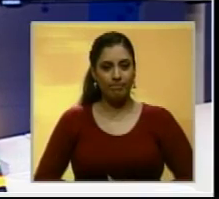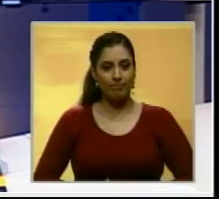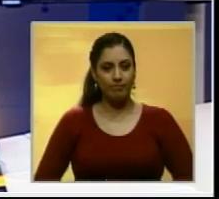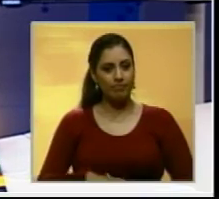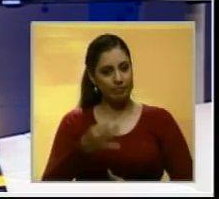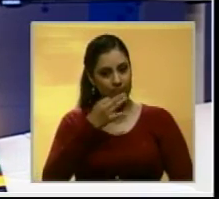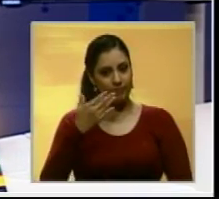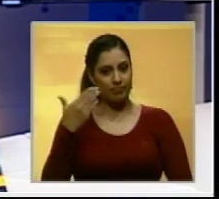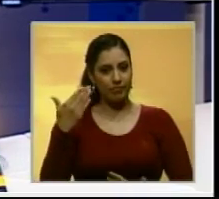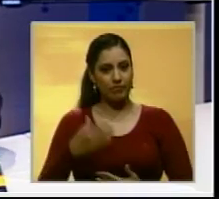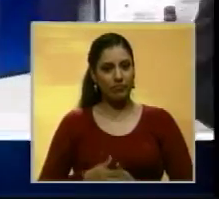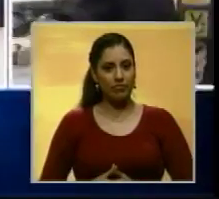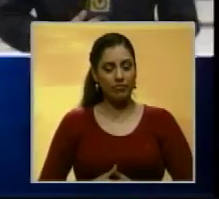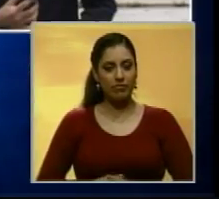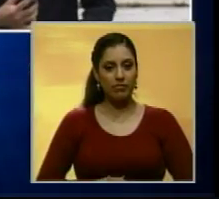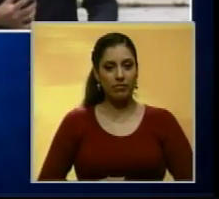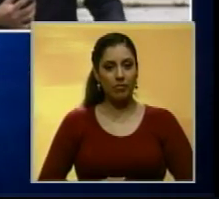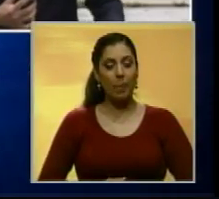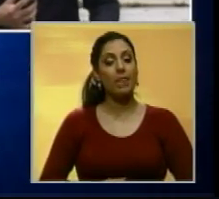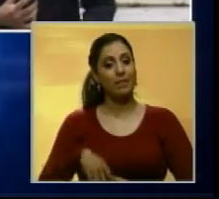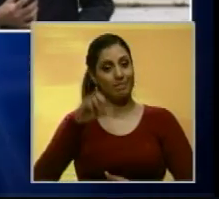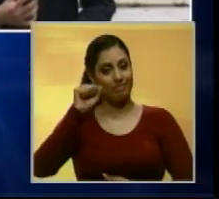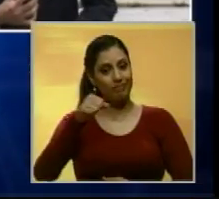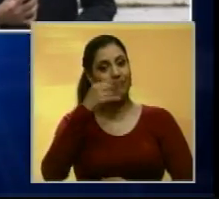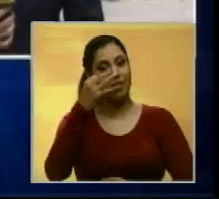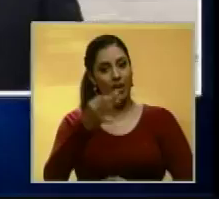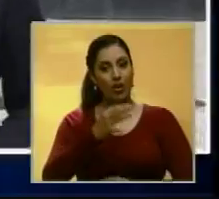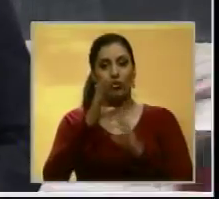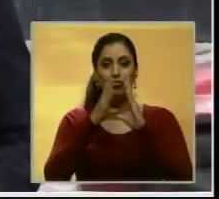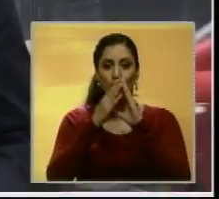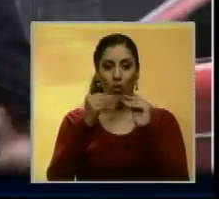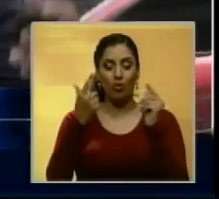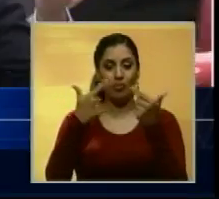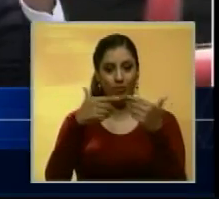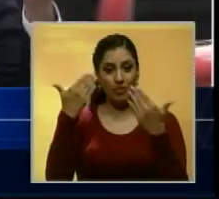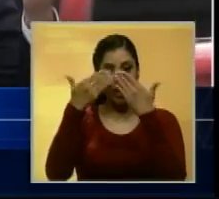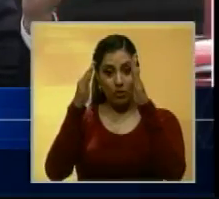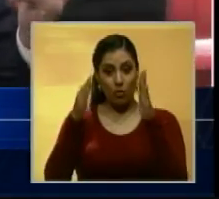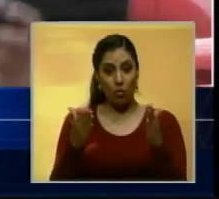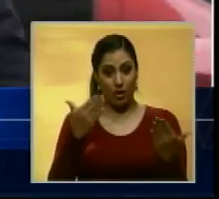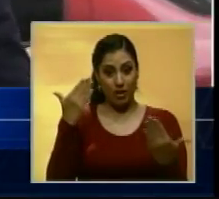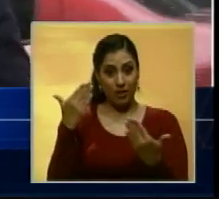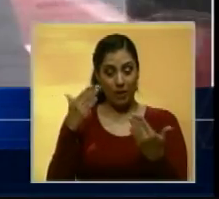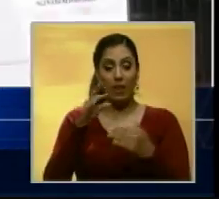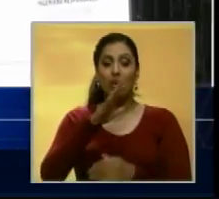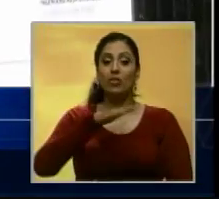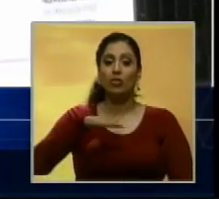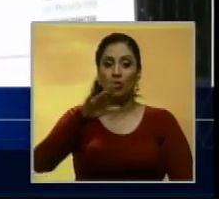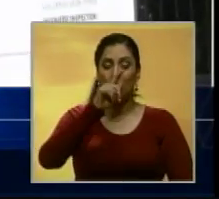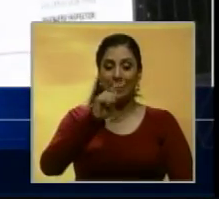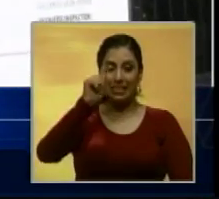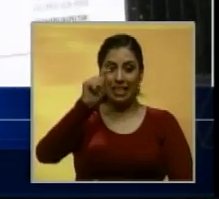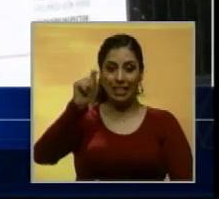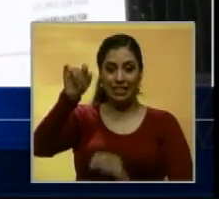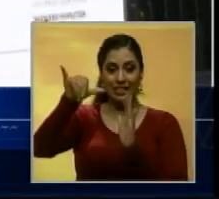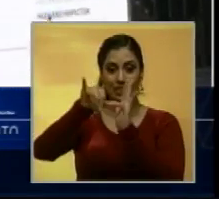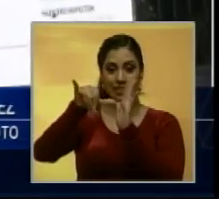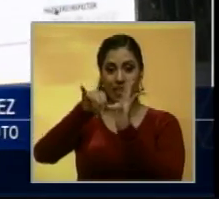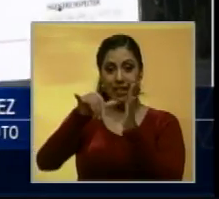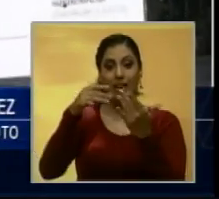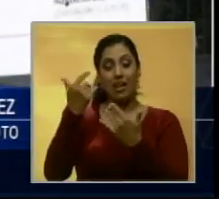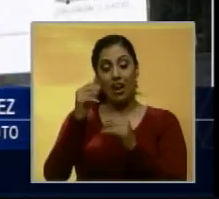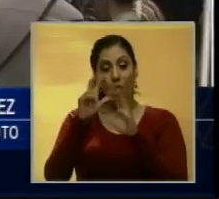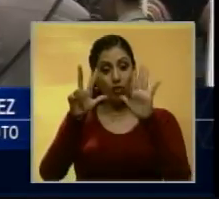Adelante, Euclides, buenas tardes. Así es, buenas tardes. Todo ocurrió en este colegio Faustino Sarmiento pasadas las 8 de la